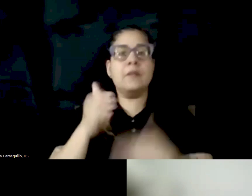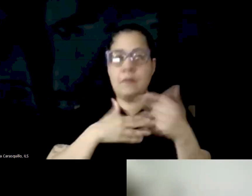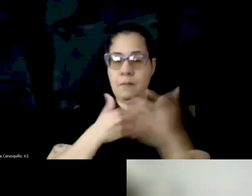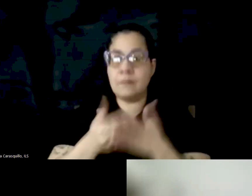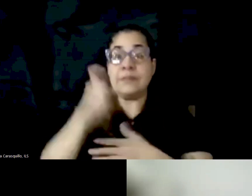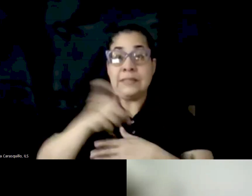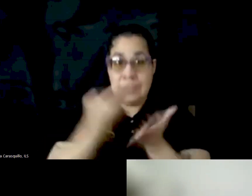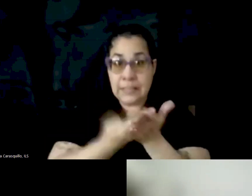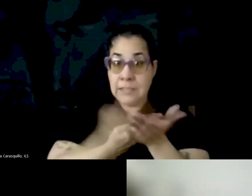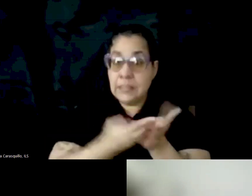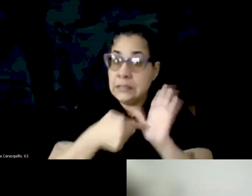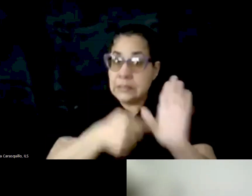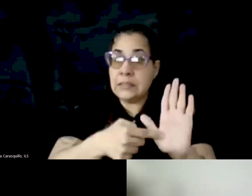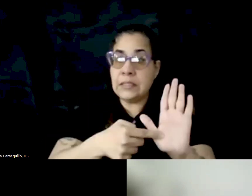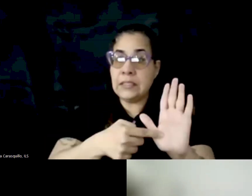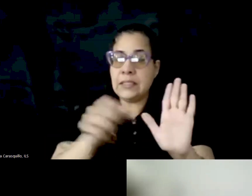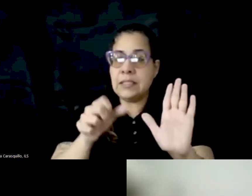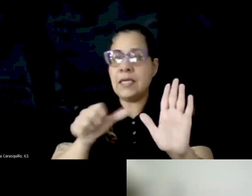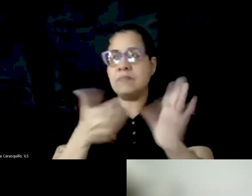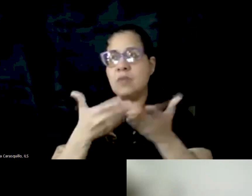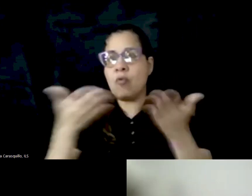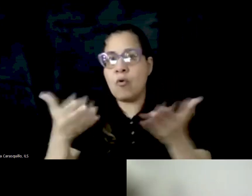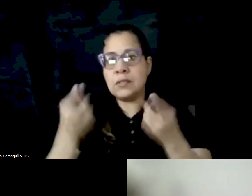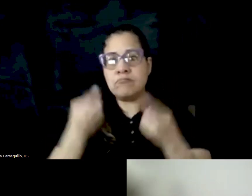necesidad, ¿qué alternativas sugieres?